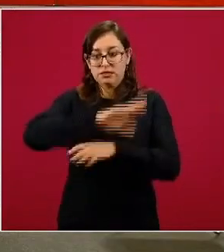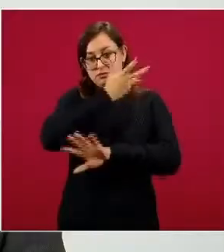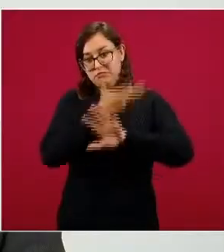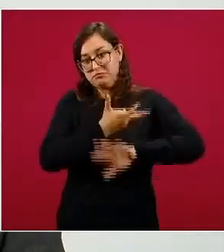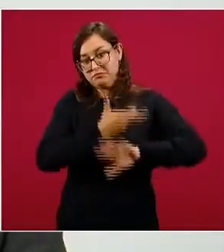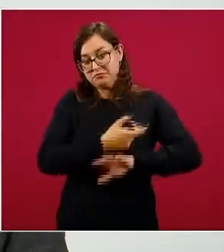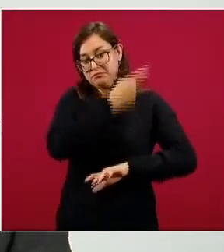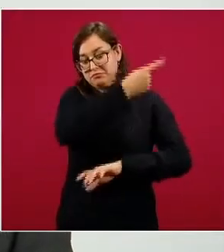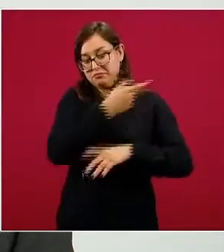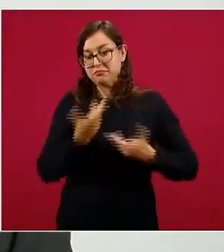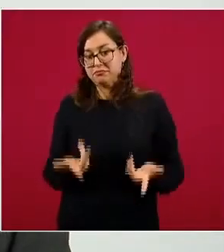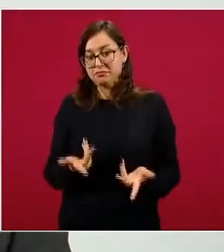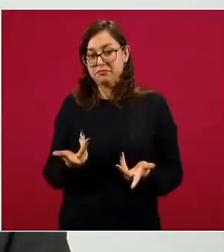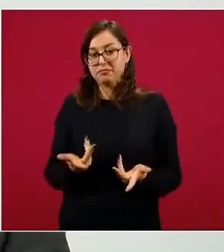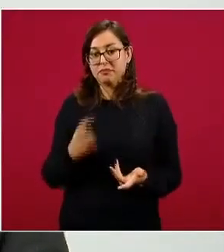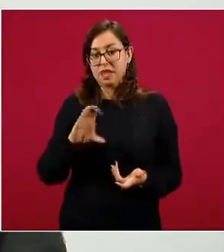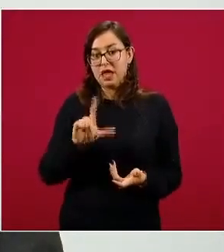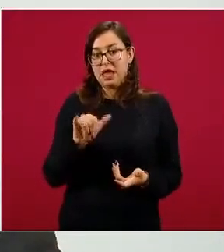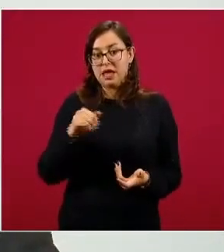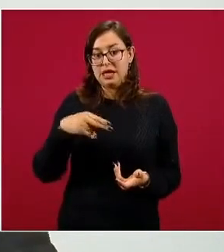Unidos, que se llama